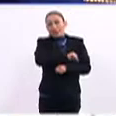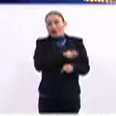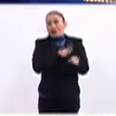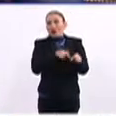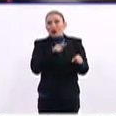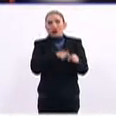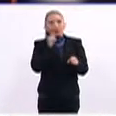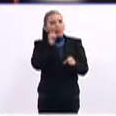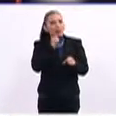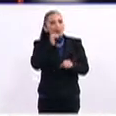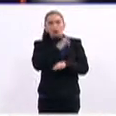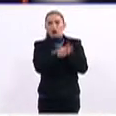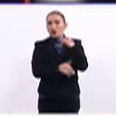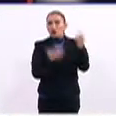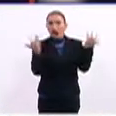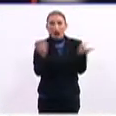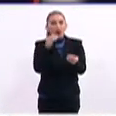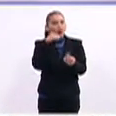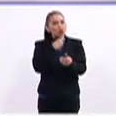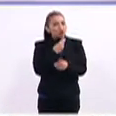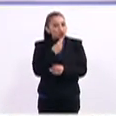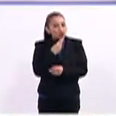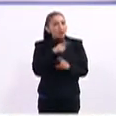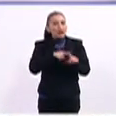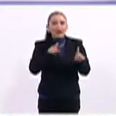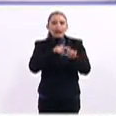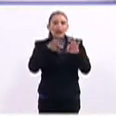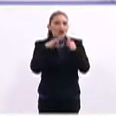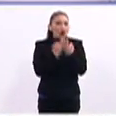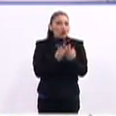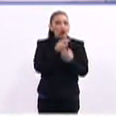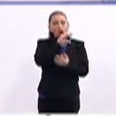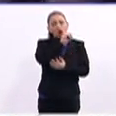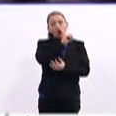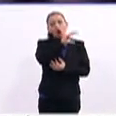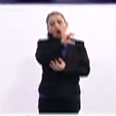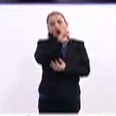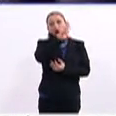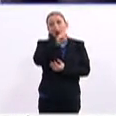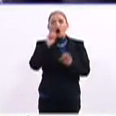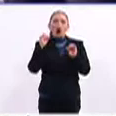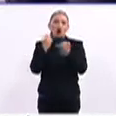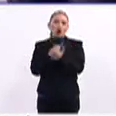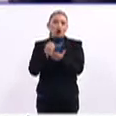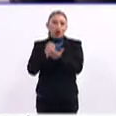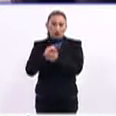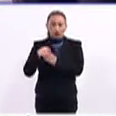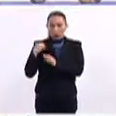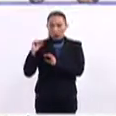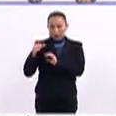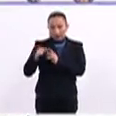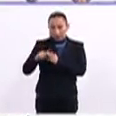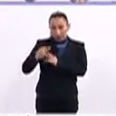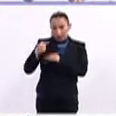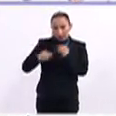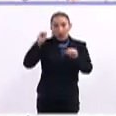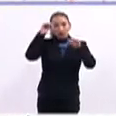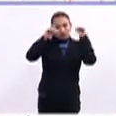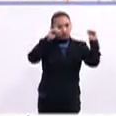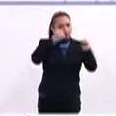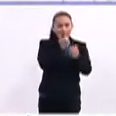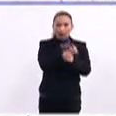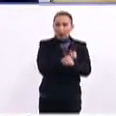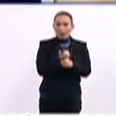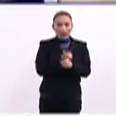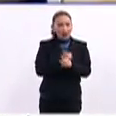que siempre me acompaña en todas partes, ya sea en diferentes variables de ocre o en el dorado últimamente, pero sí lo tengo incrustado